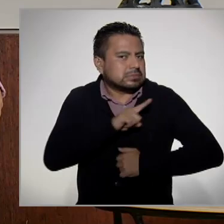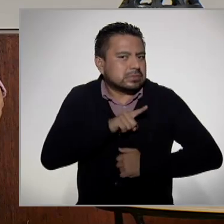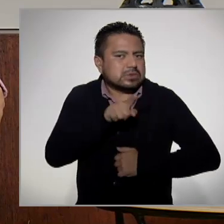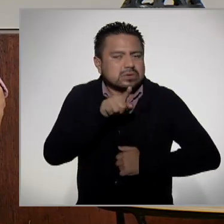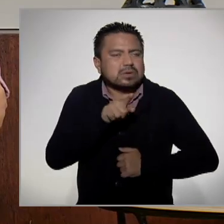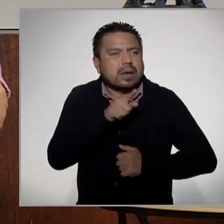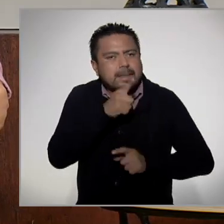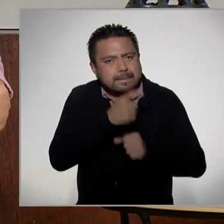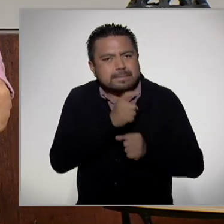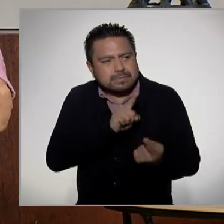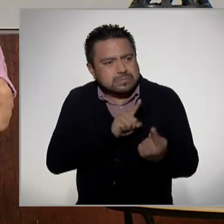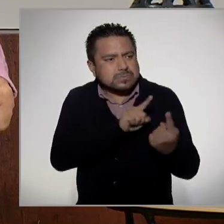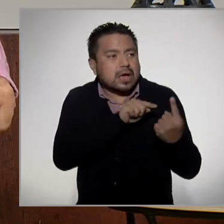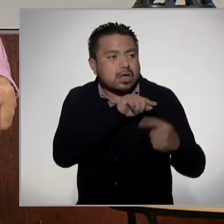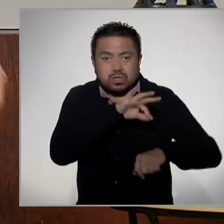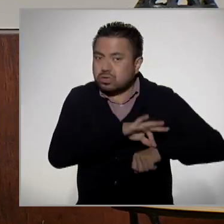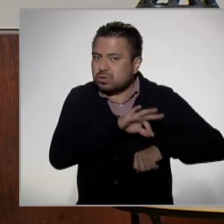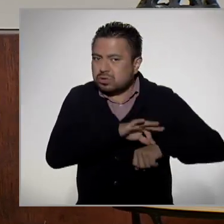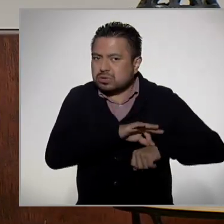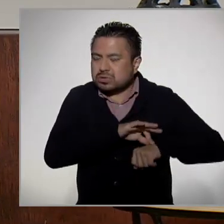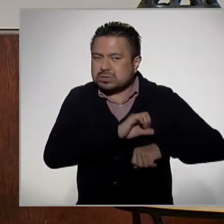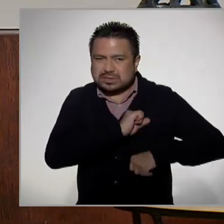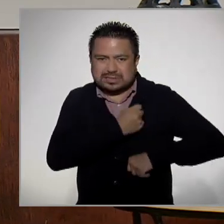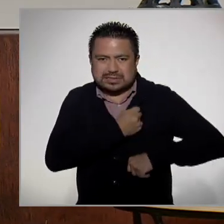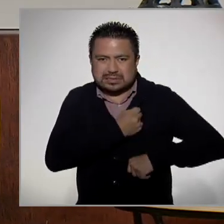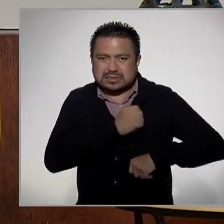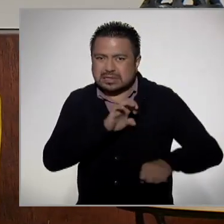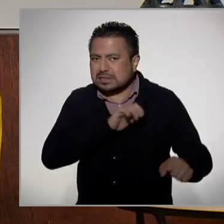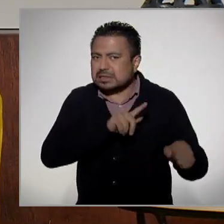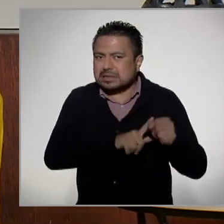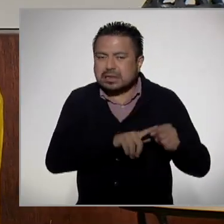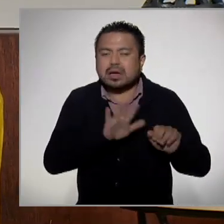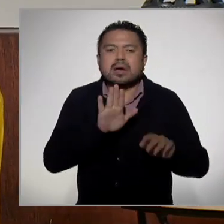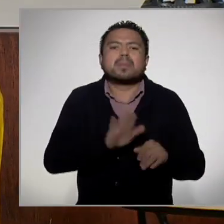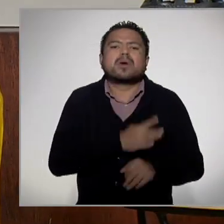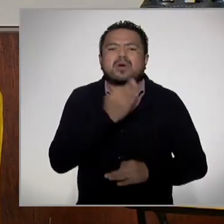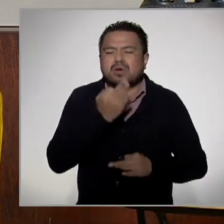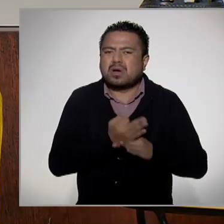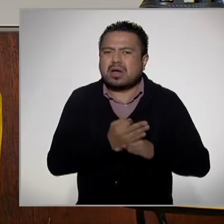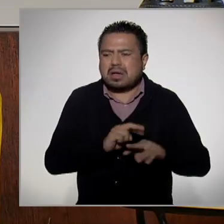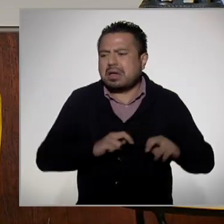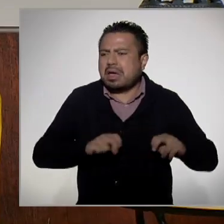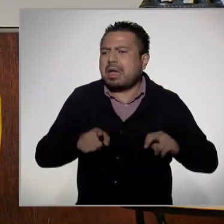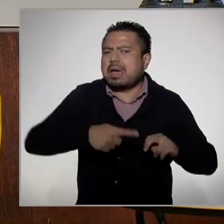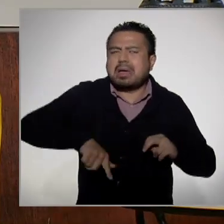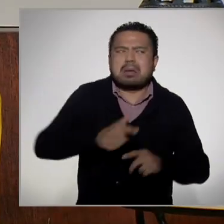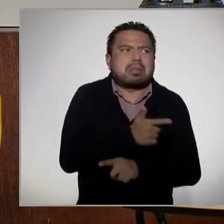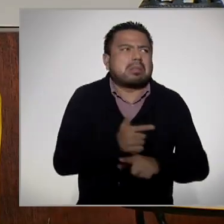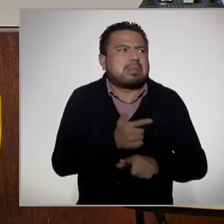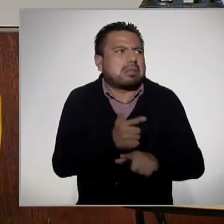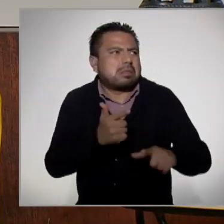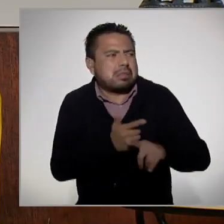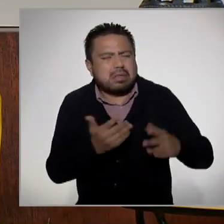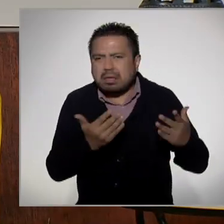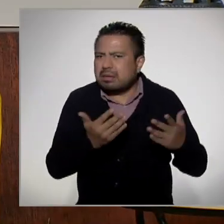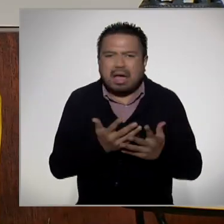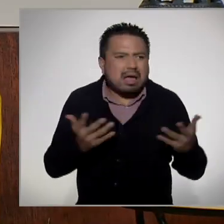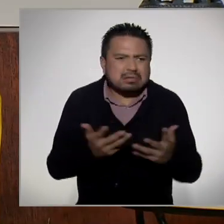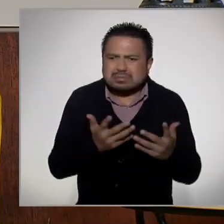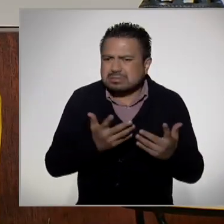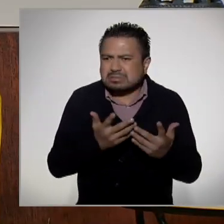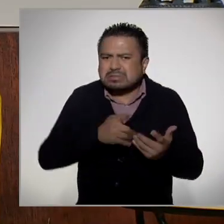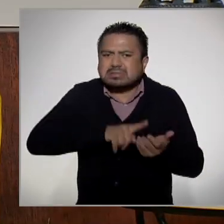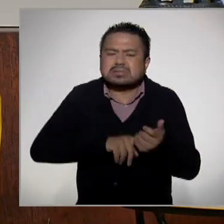consultes con un nutriólogo porque si bien no estamos en máquina cada quien puede hacer lo que quiera y estamos a favor que la alimentación por y